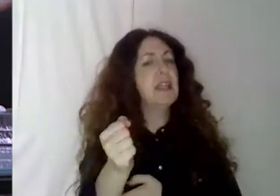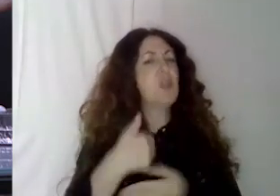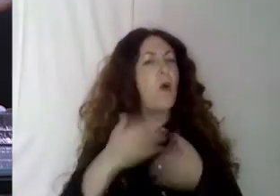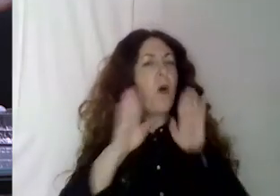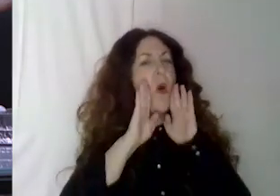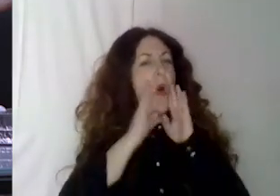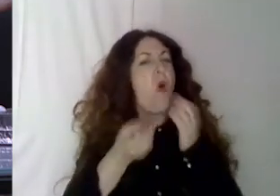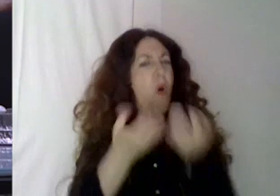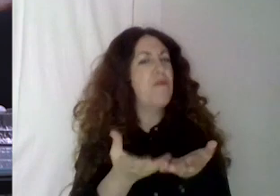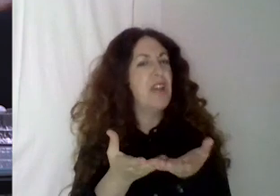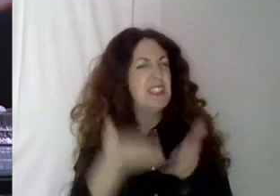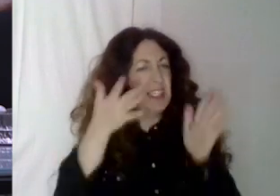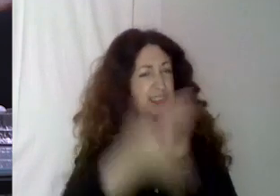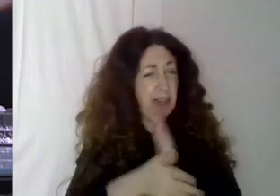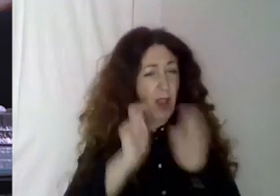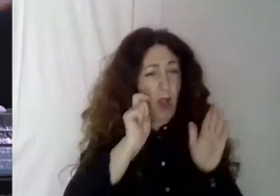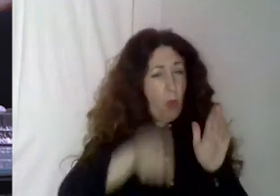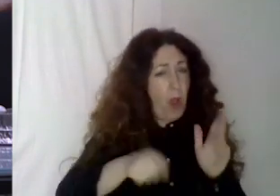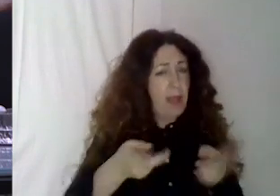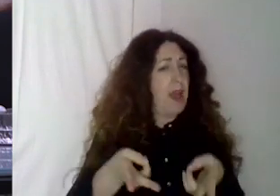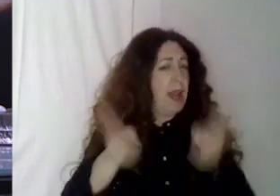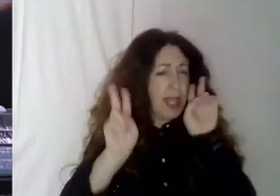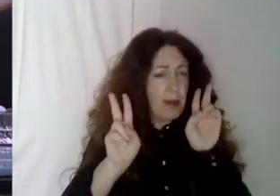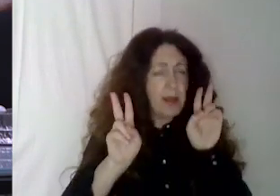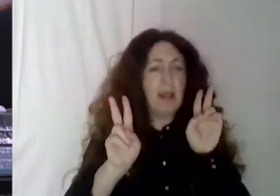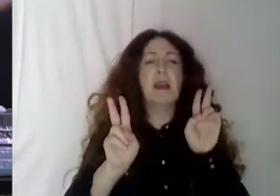de todas mis pruebas y para siempre, entre